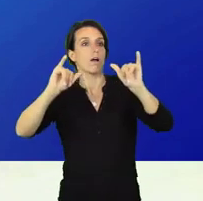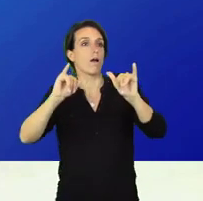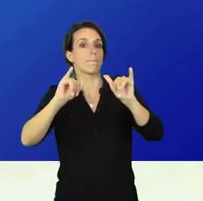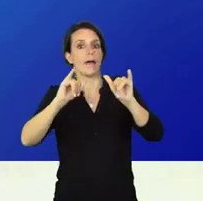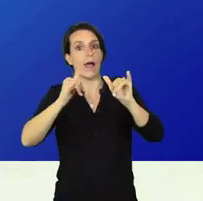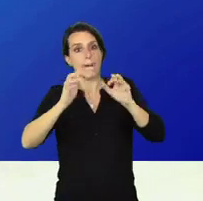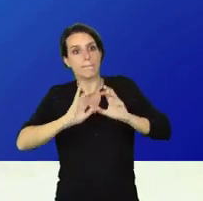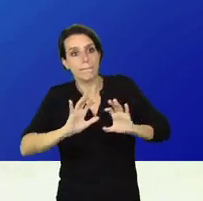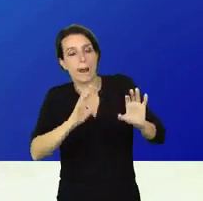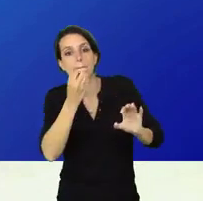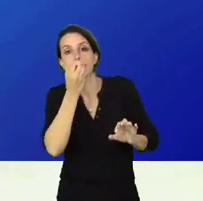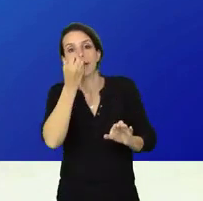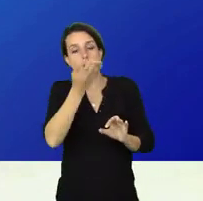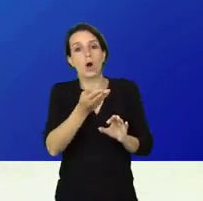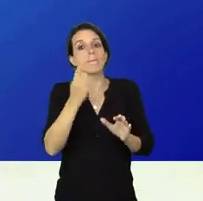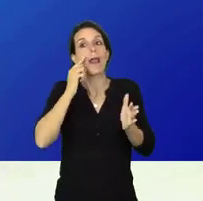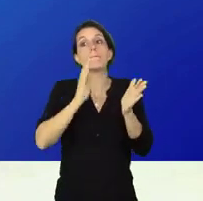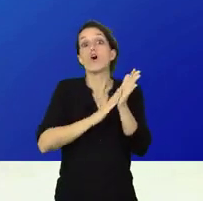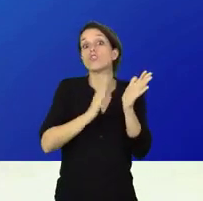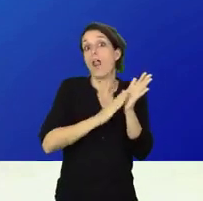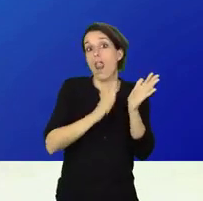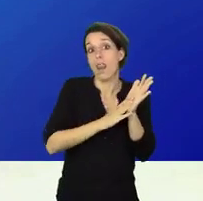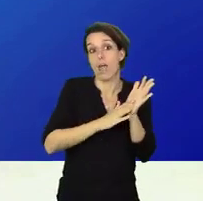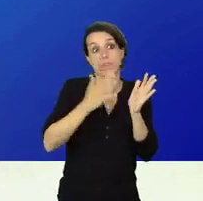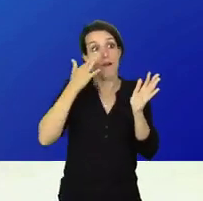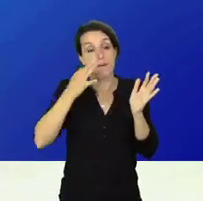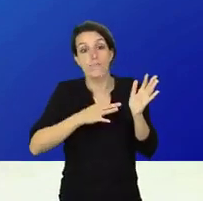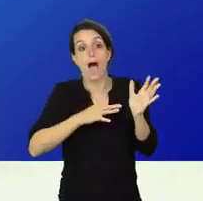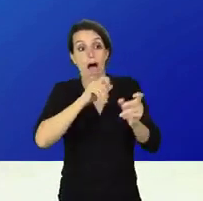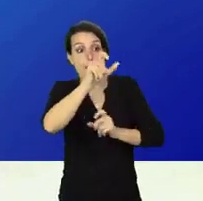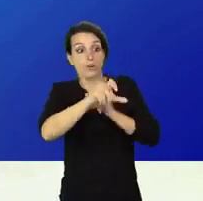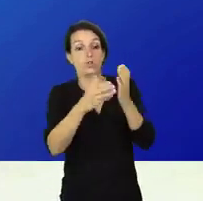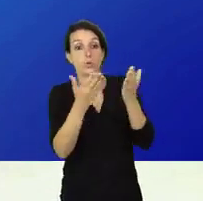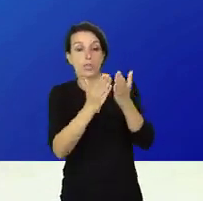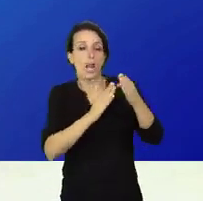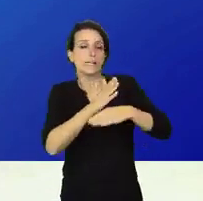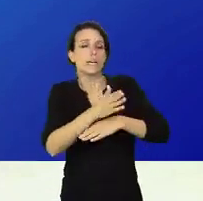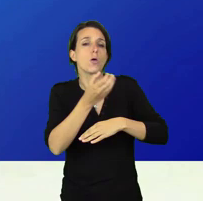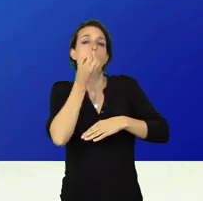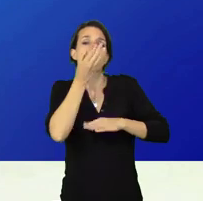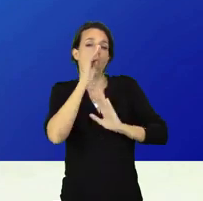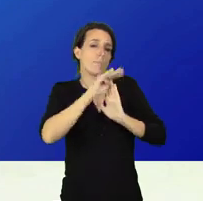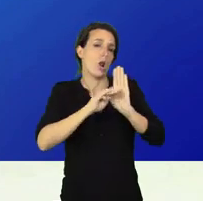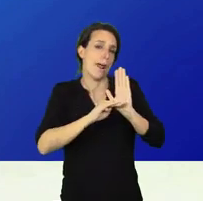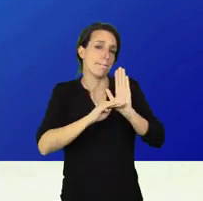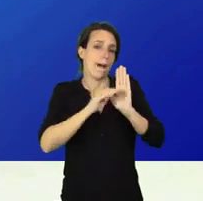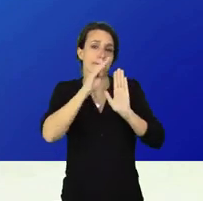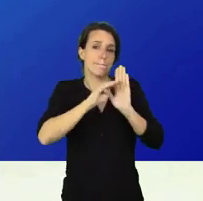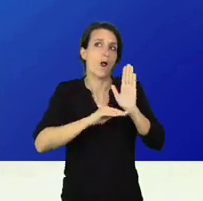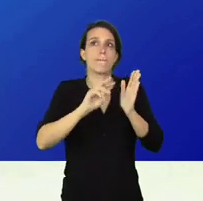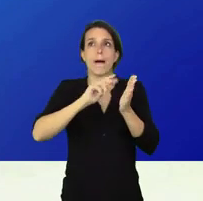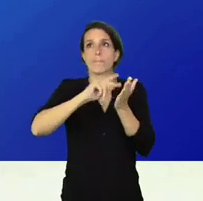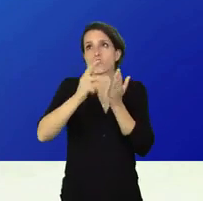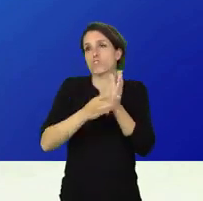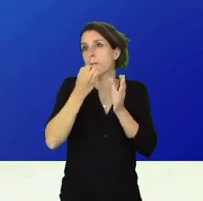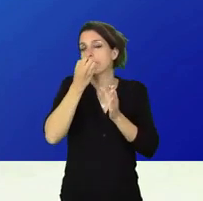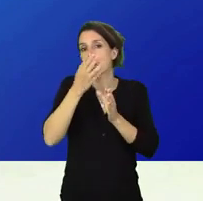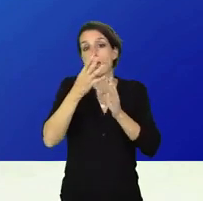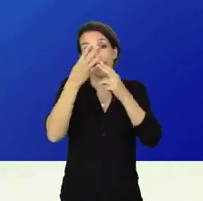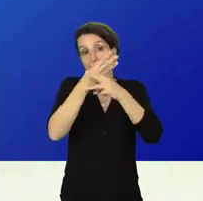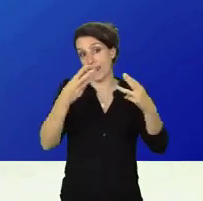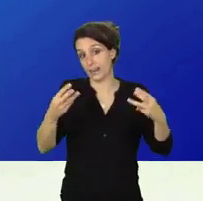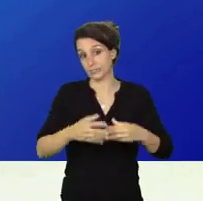esa formación, para tener también evidencia que nos permita construir mejores planes de formación y mejores